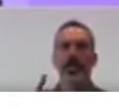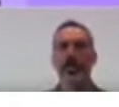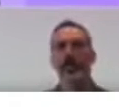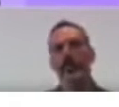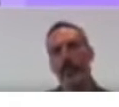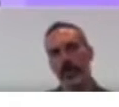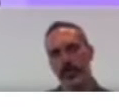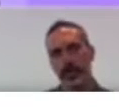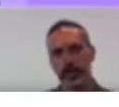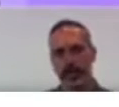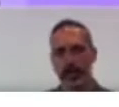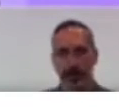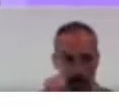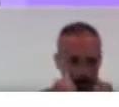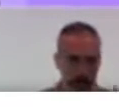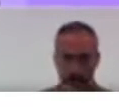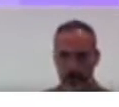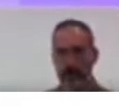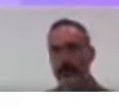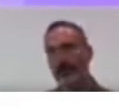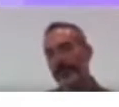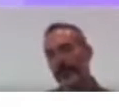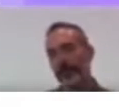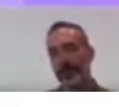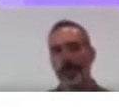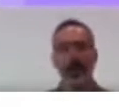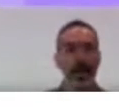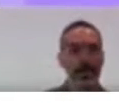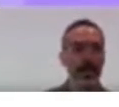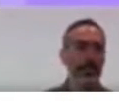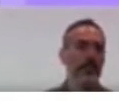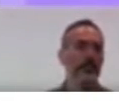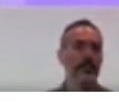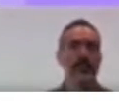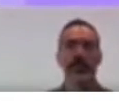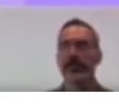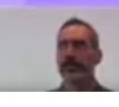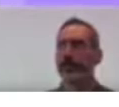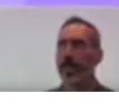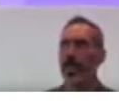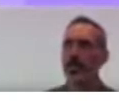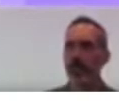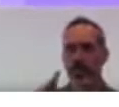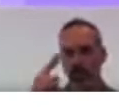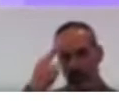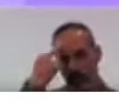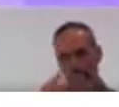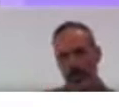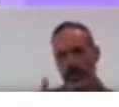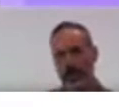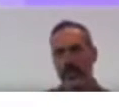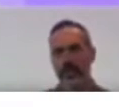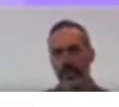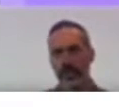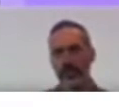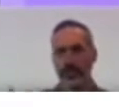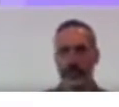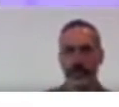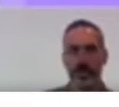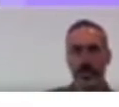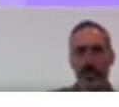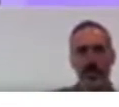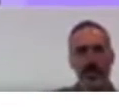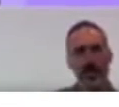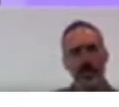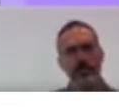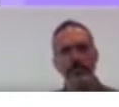varias cosas y urgencias al mismo tiempo. Recuerdo que a los 15 días de asumir el cargo, recibí